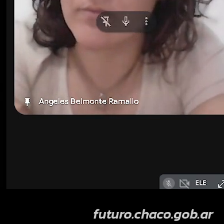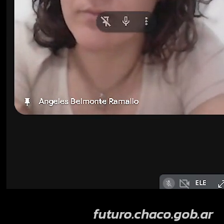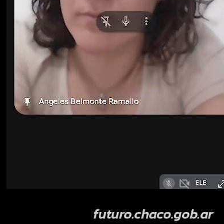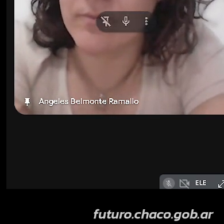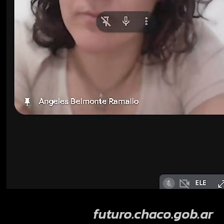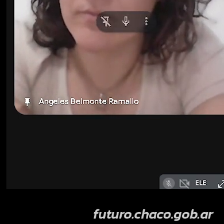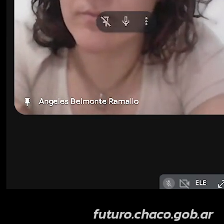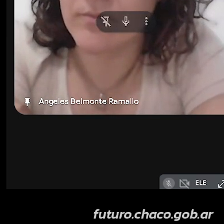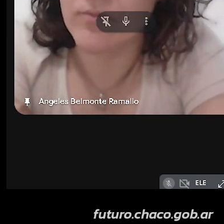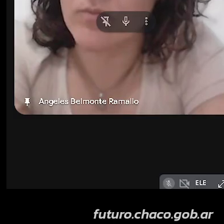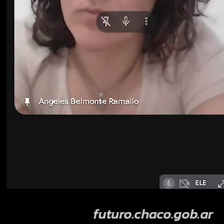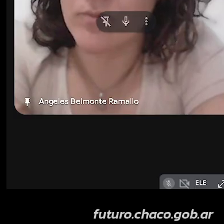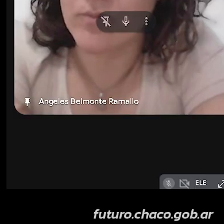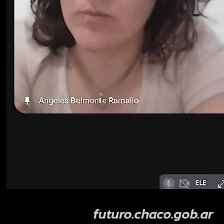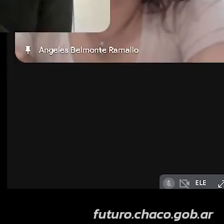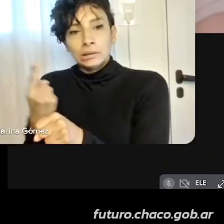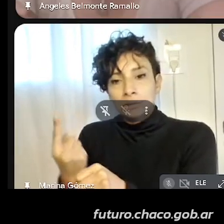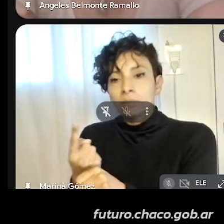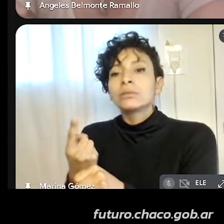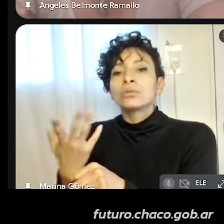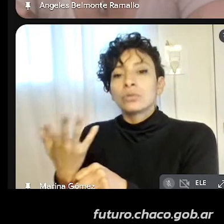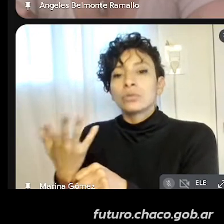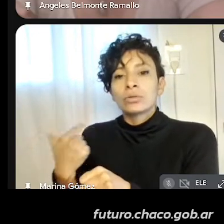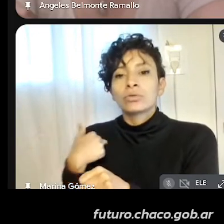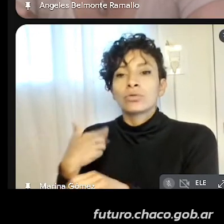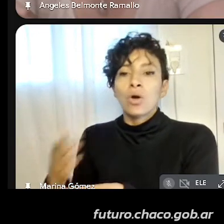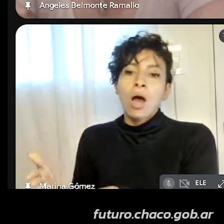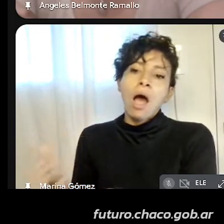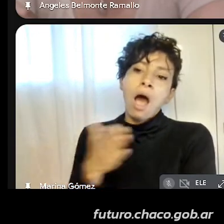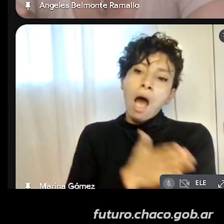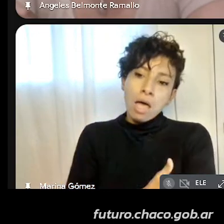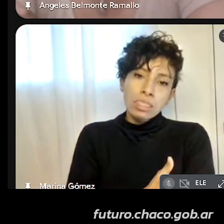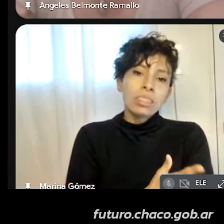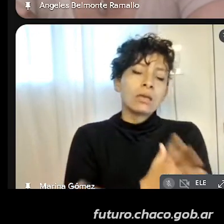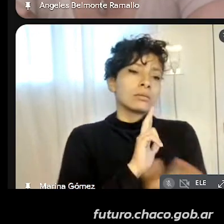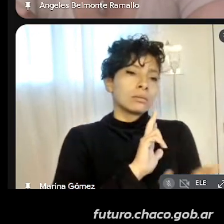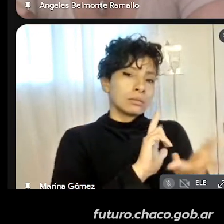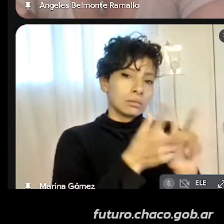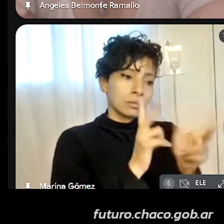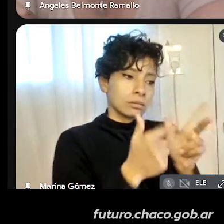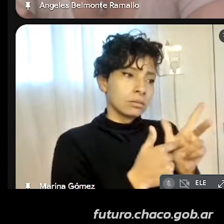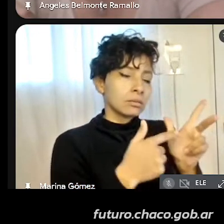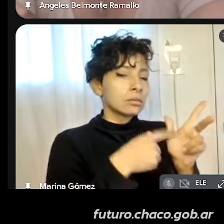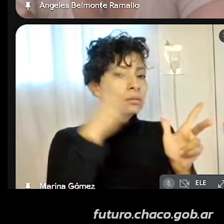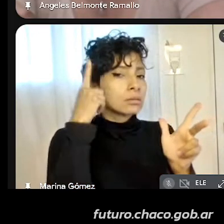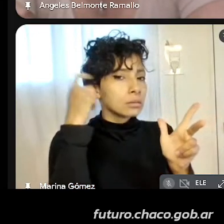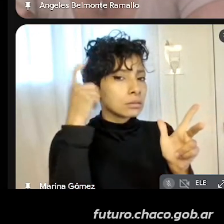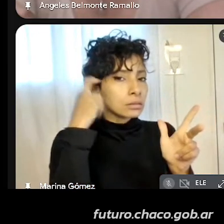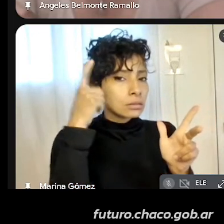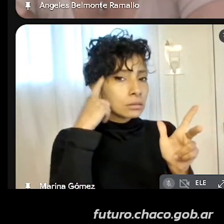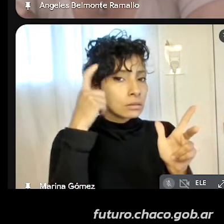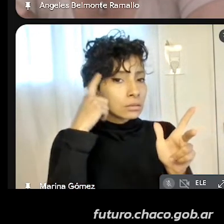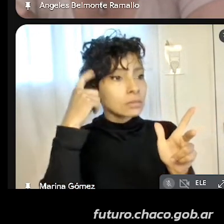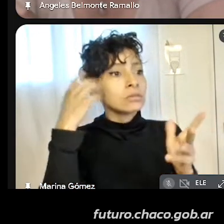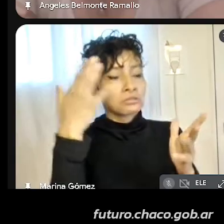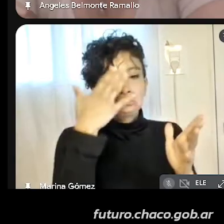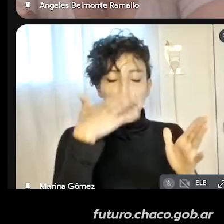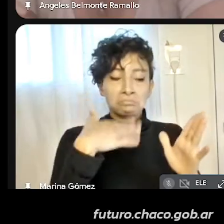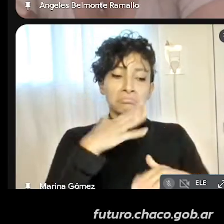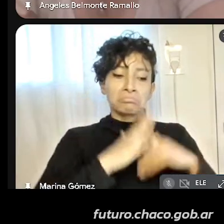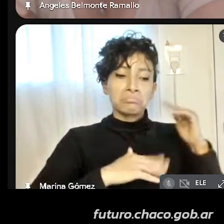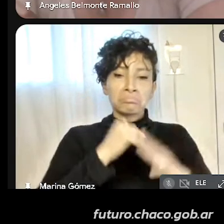me interioricé con el tema de la lengua de señas y gracias a eso pude perfeccionarme y ahora ser